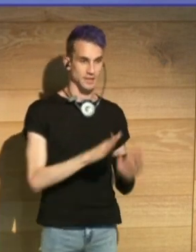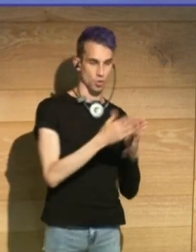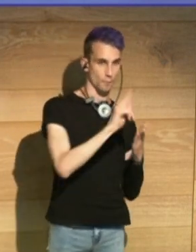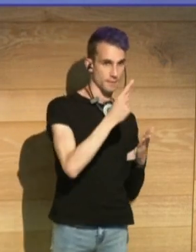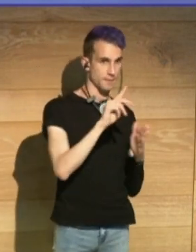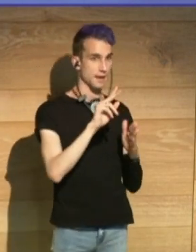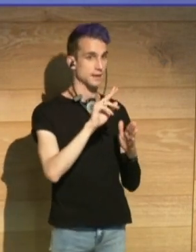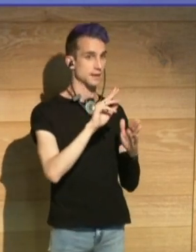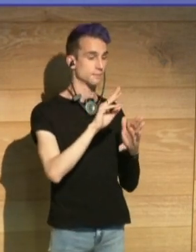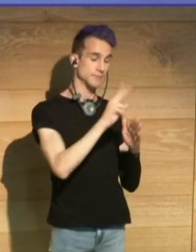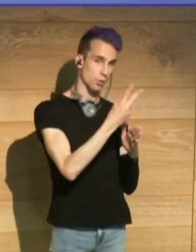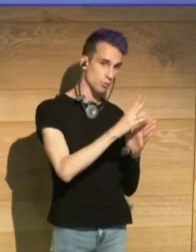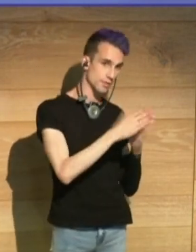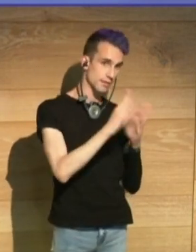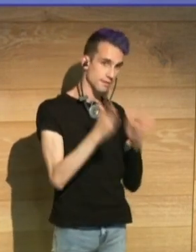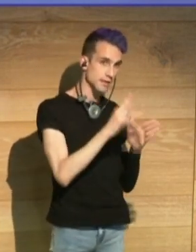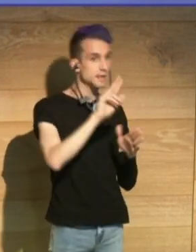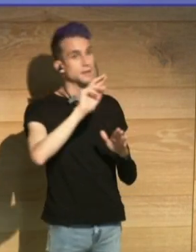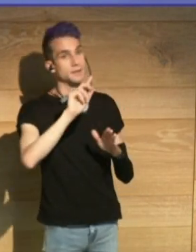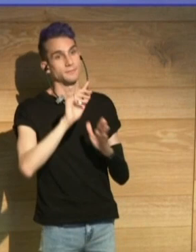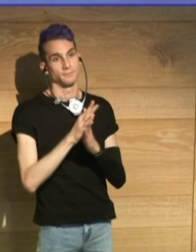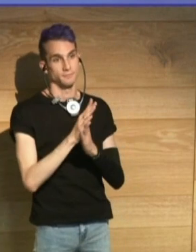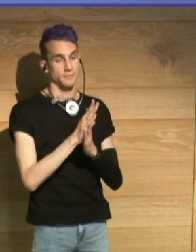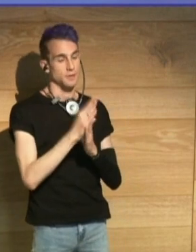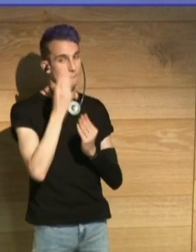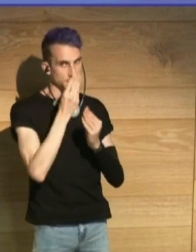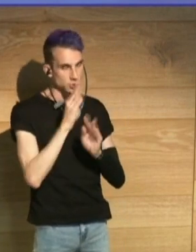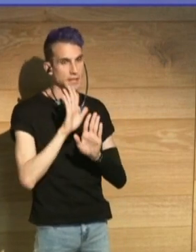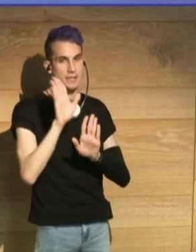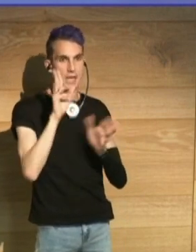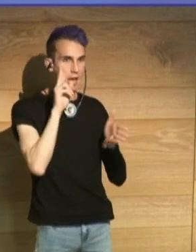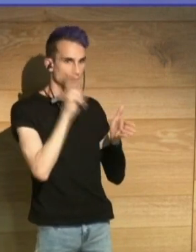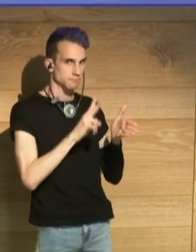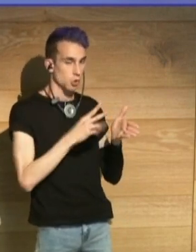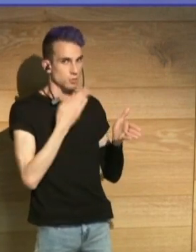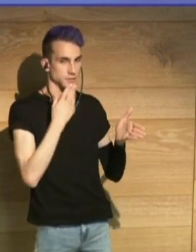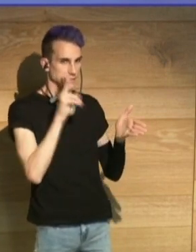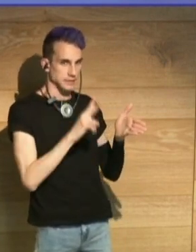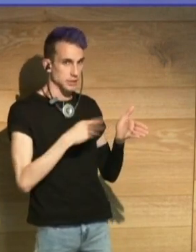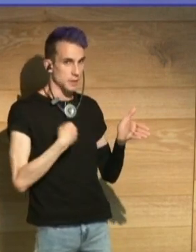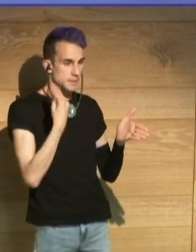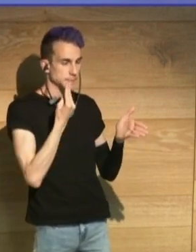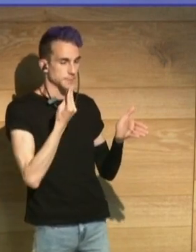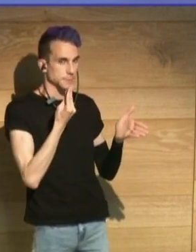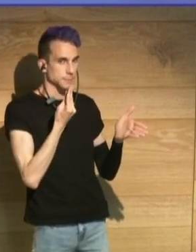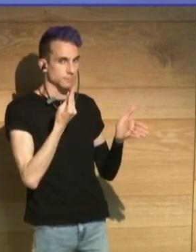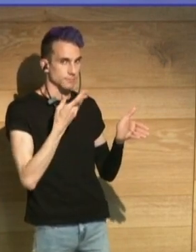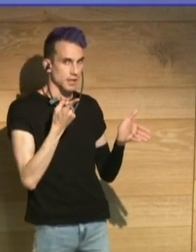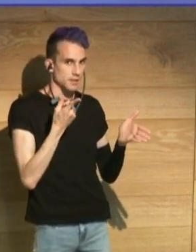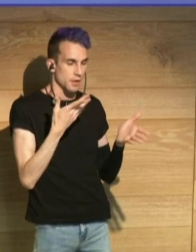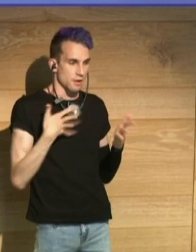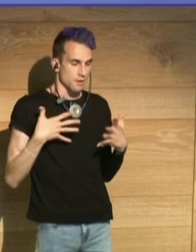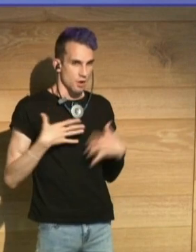segunda edición. Es decir, a usted como lector le imagino, no sé si me podría describir el proceso, pero le imagino abrumado, envuelto de documentos,